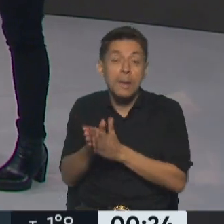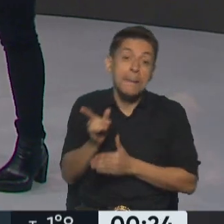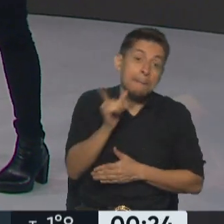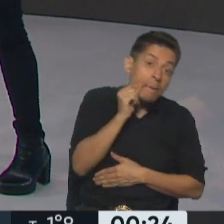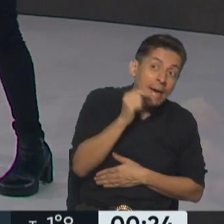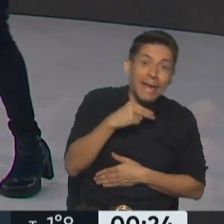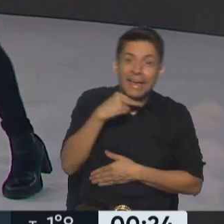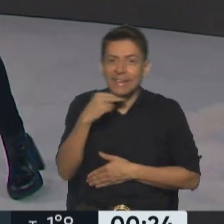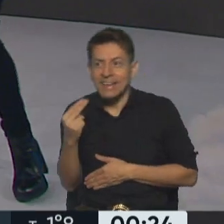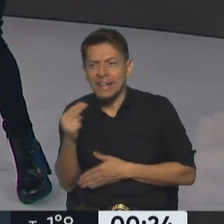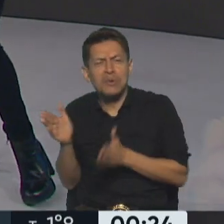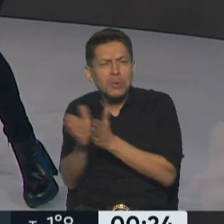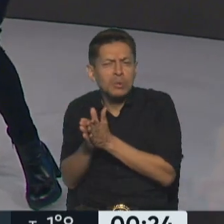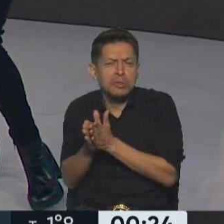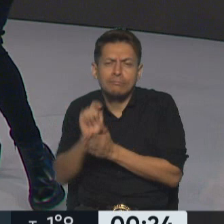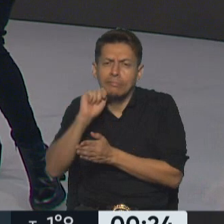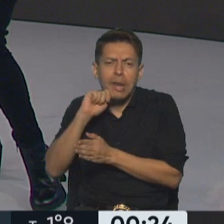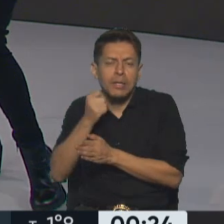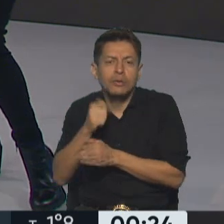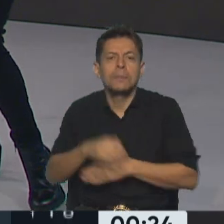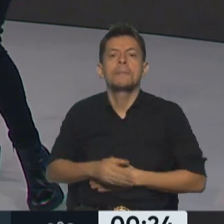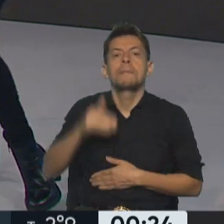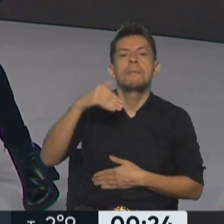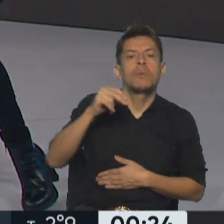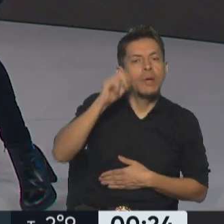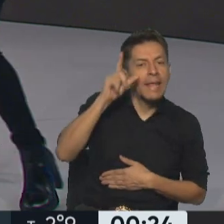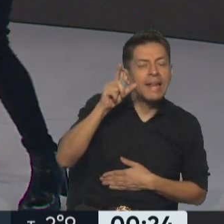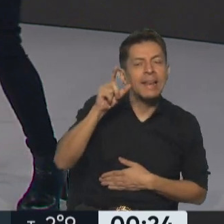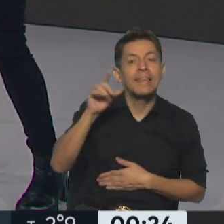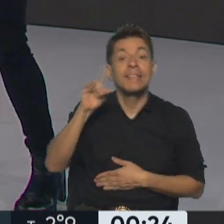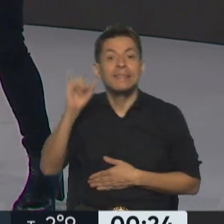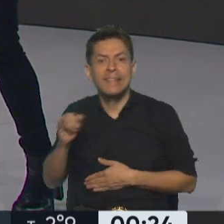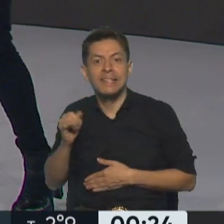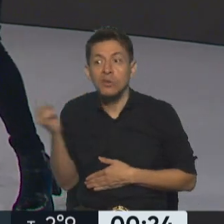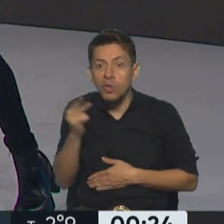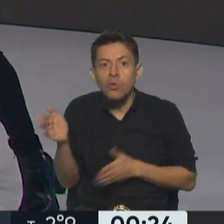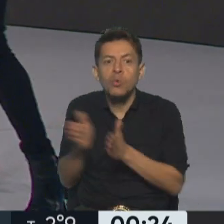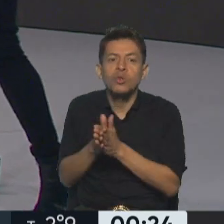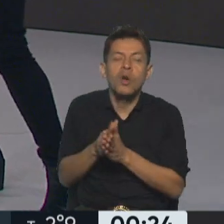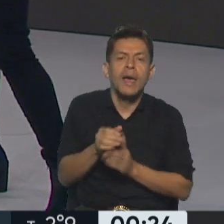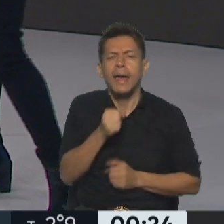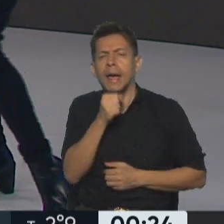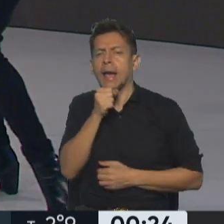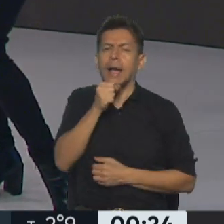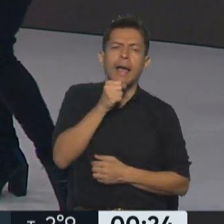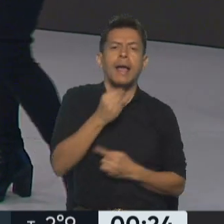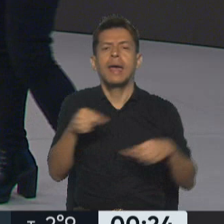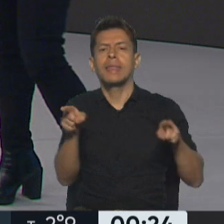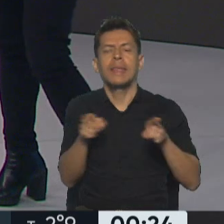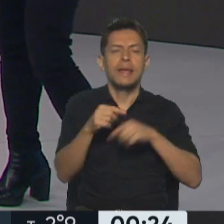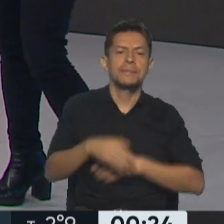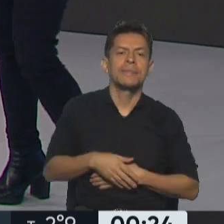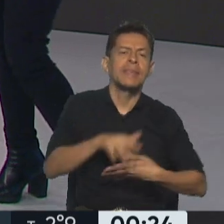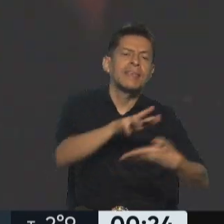hija, Ricardo Díaz Mourel y Julieta Díaz, cantando. Mira. Recorriendo, bueno, tomando algunos textos de Hellman,